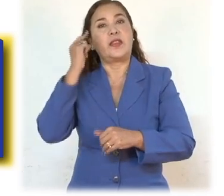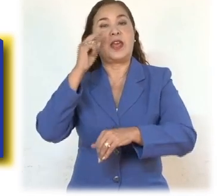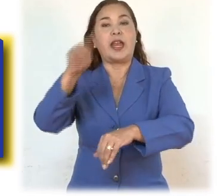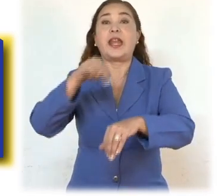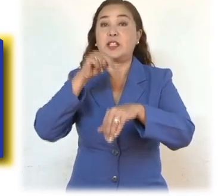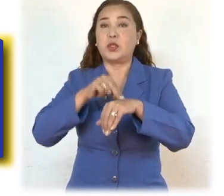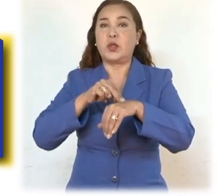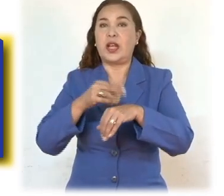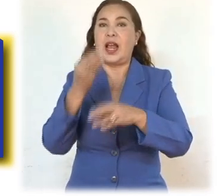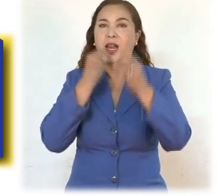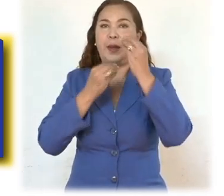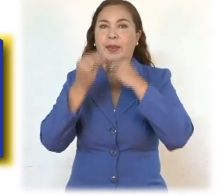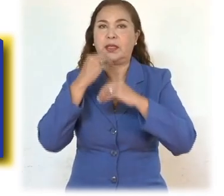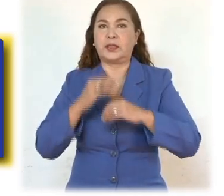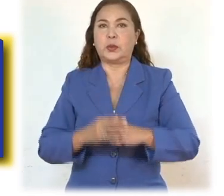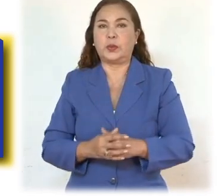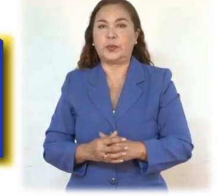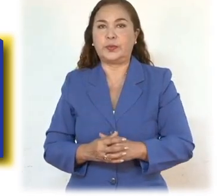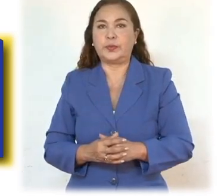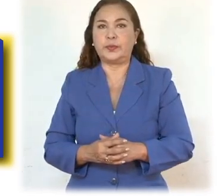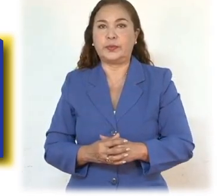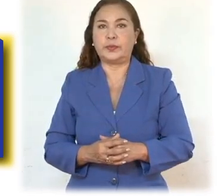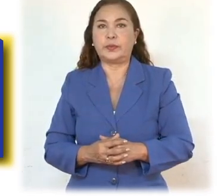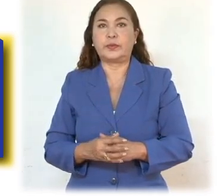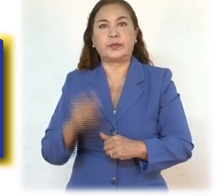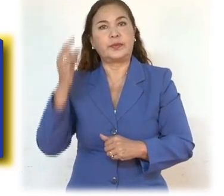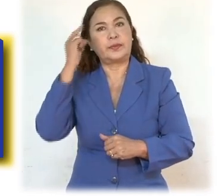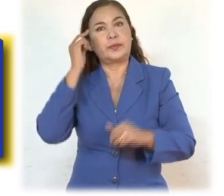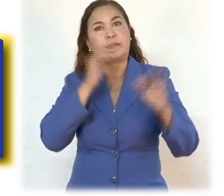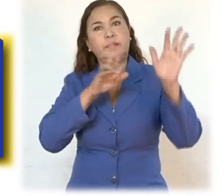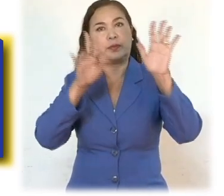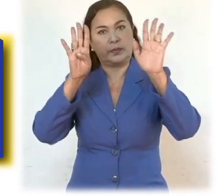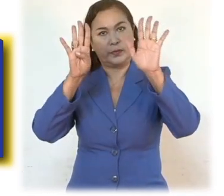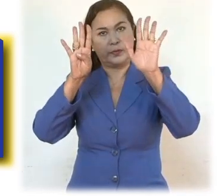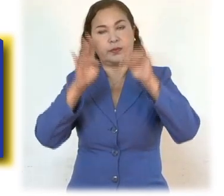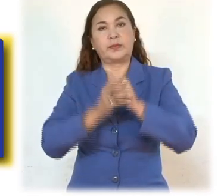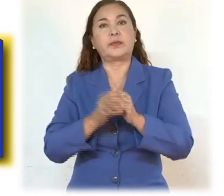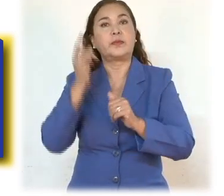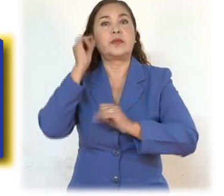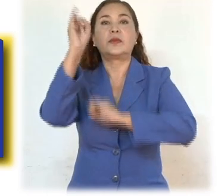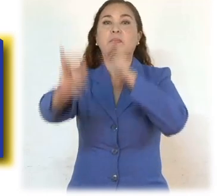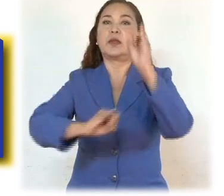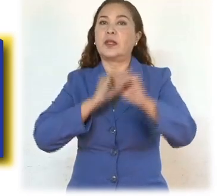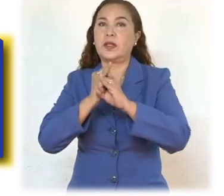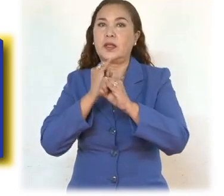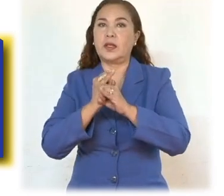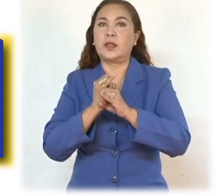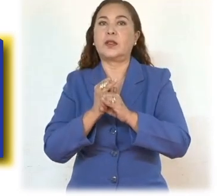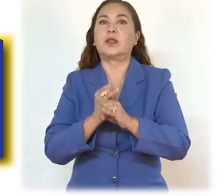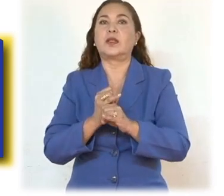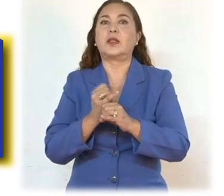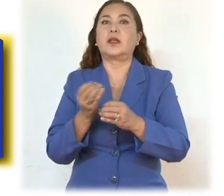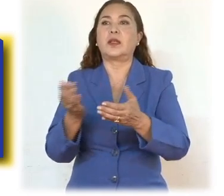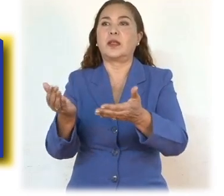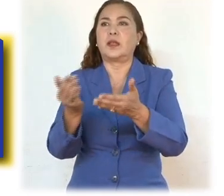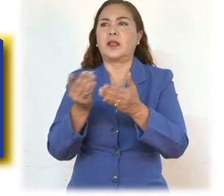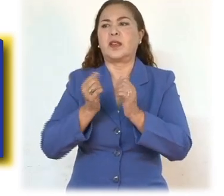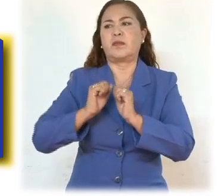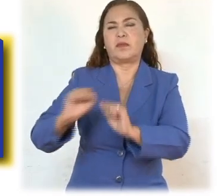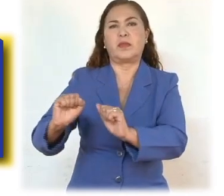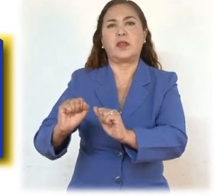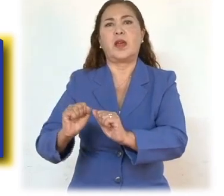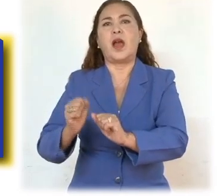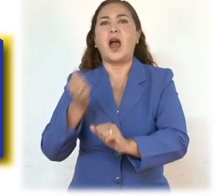Nacional de la Alimentación día 19 Día Internacional de la prevención del abuso contra